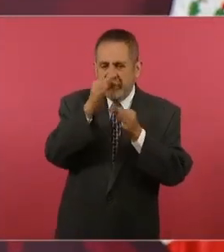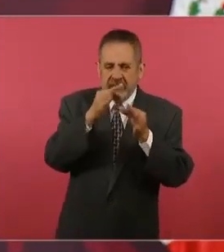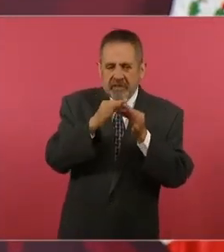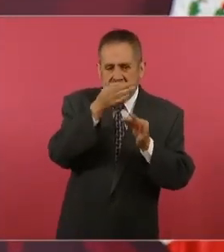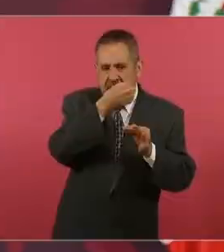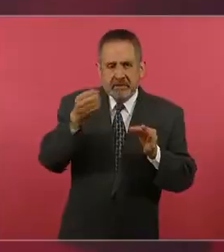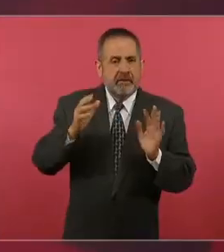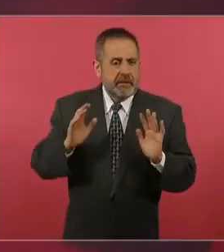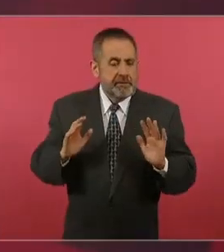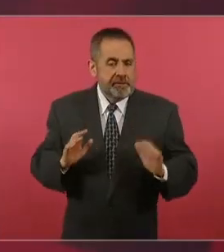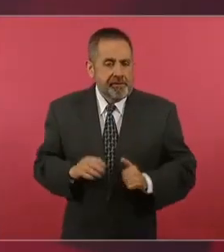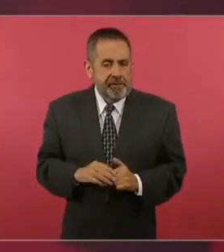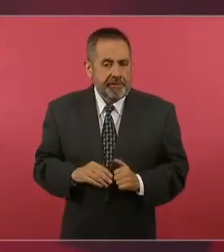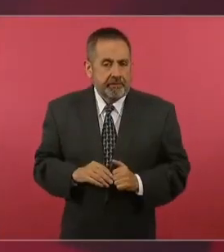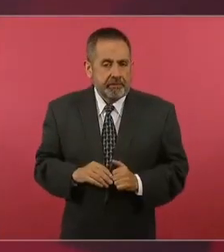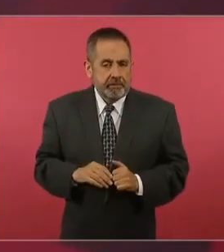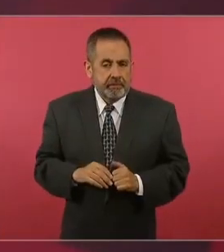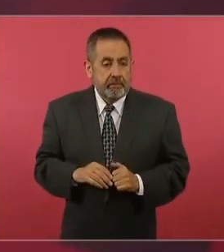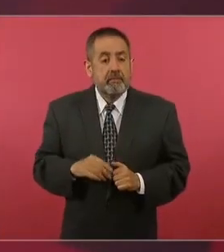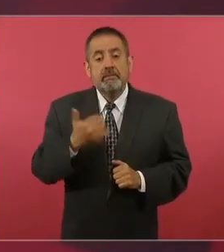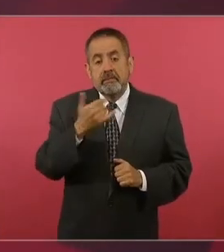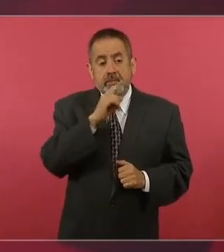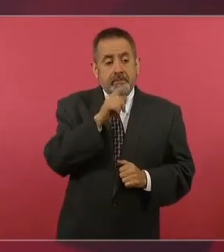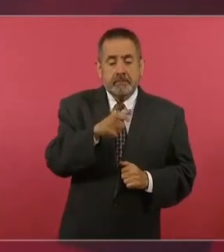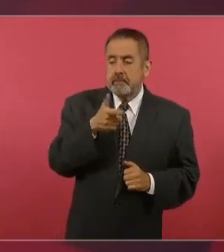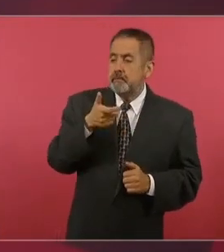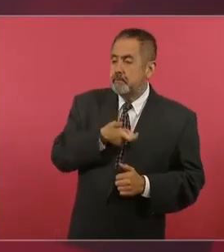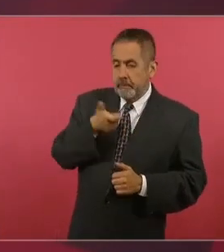lo que aporta la gente, la cooperación,